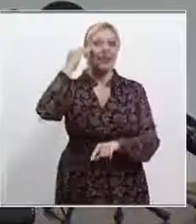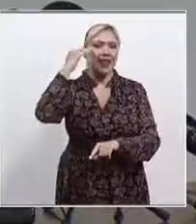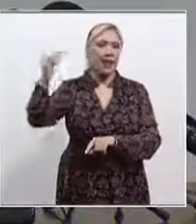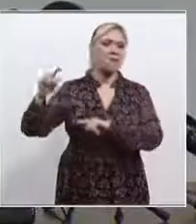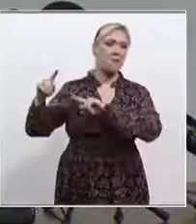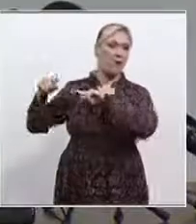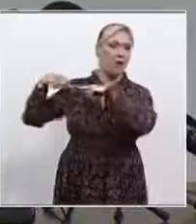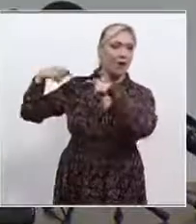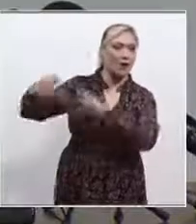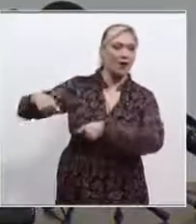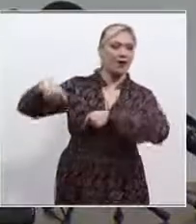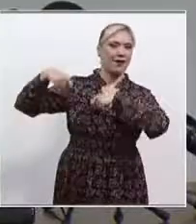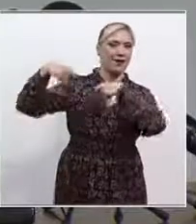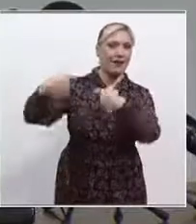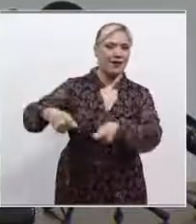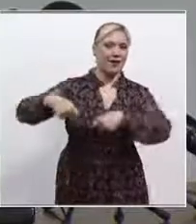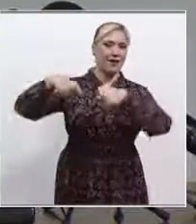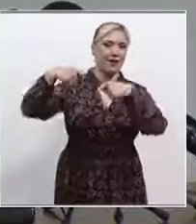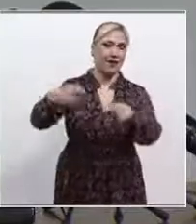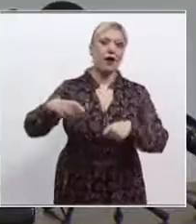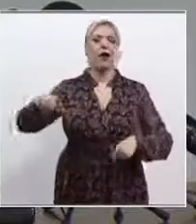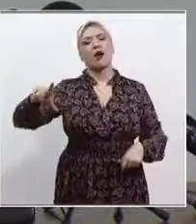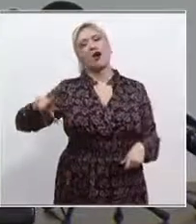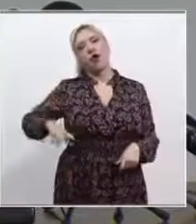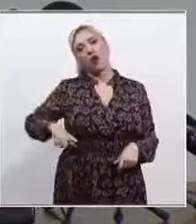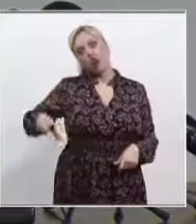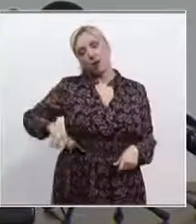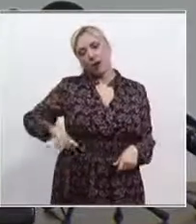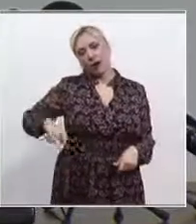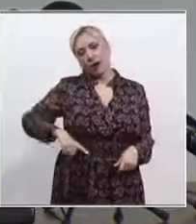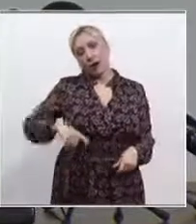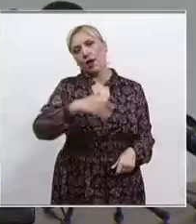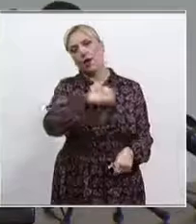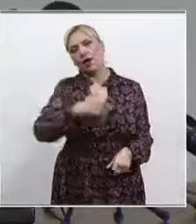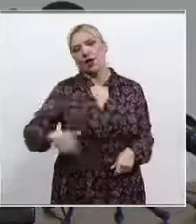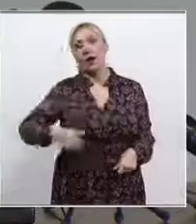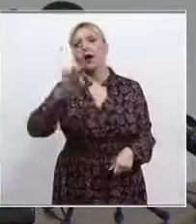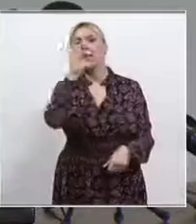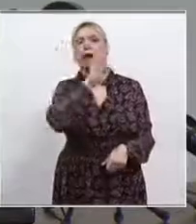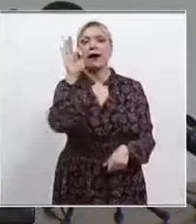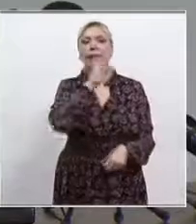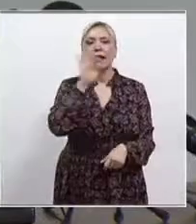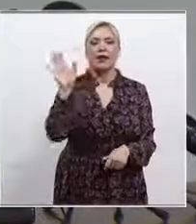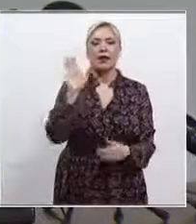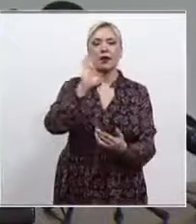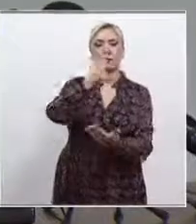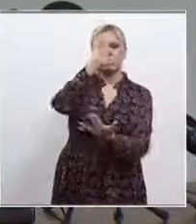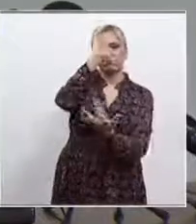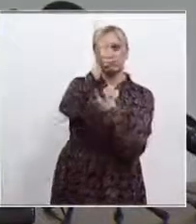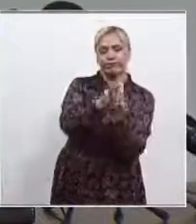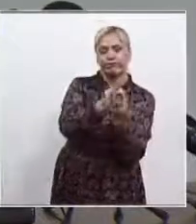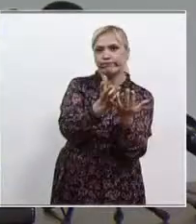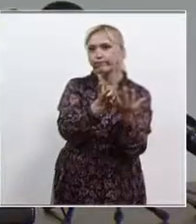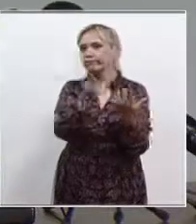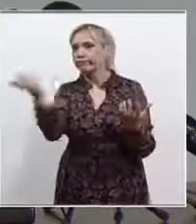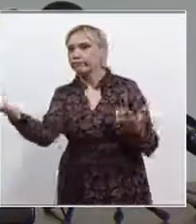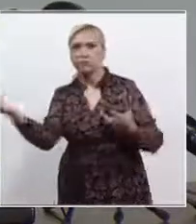esa parte que llamamos gobiernos divididos, es decir, sin mayorías en el Congreso,